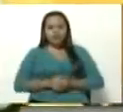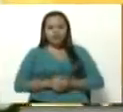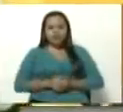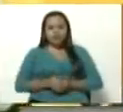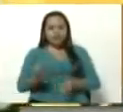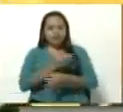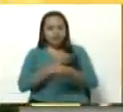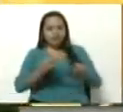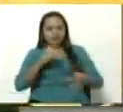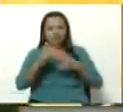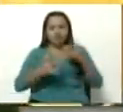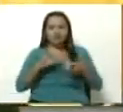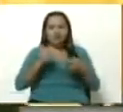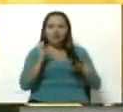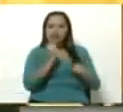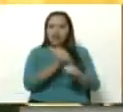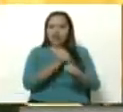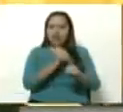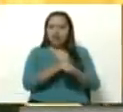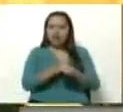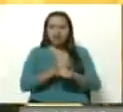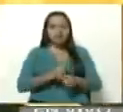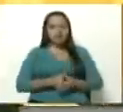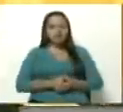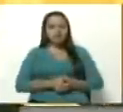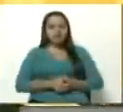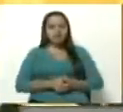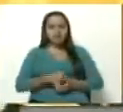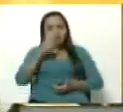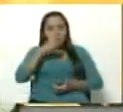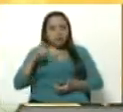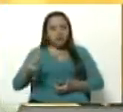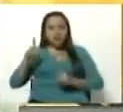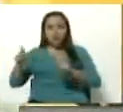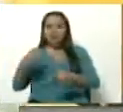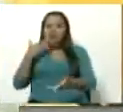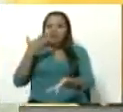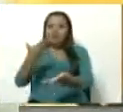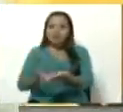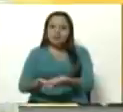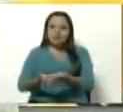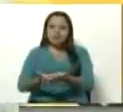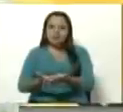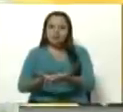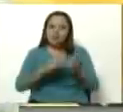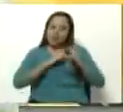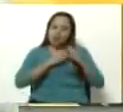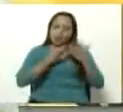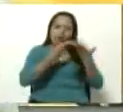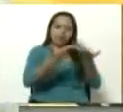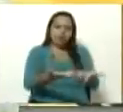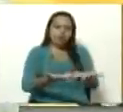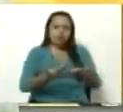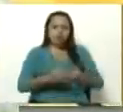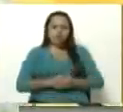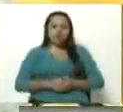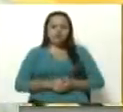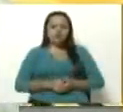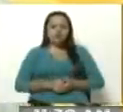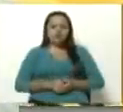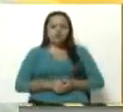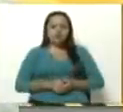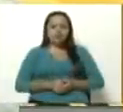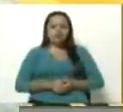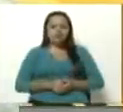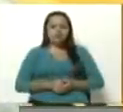Maravilloso poder popular. Asimismo quiero agradecer y extenderle de corazón a quien